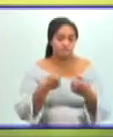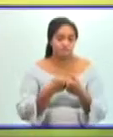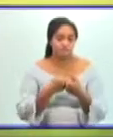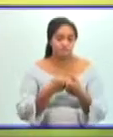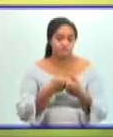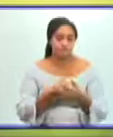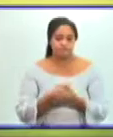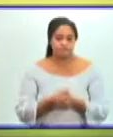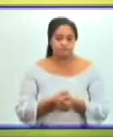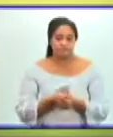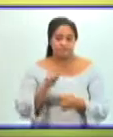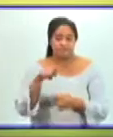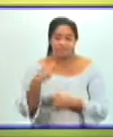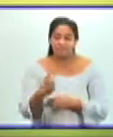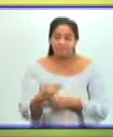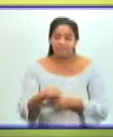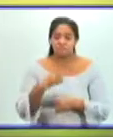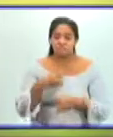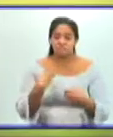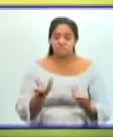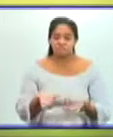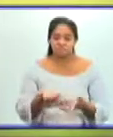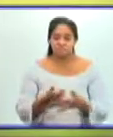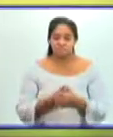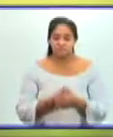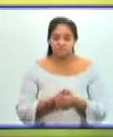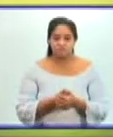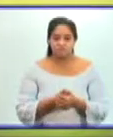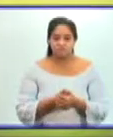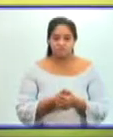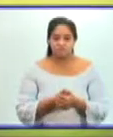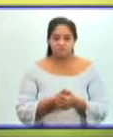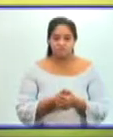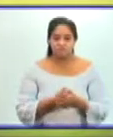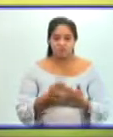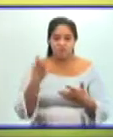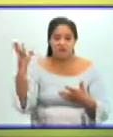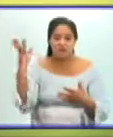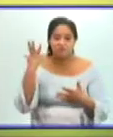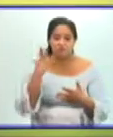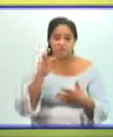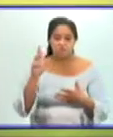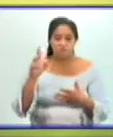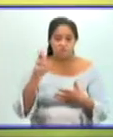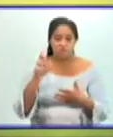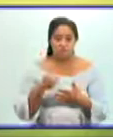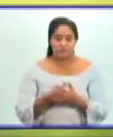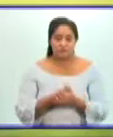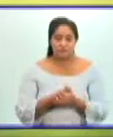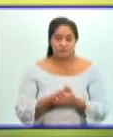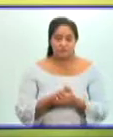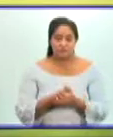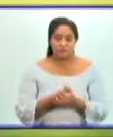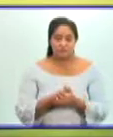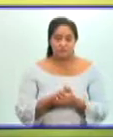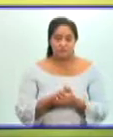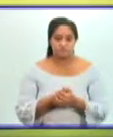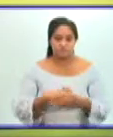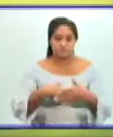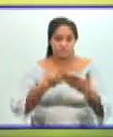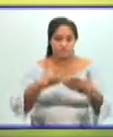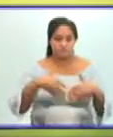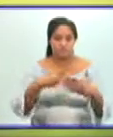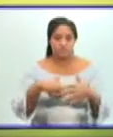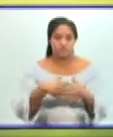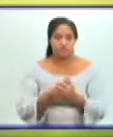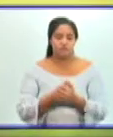este ejercicio tiene que ver con la sombra que proyecta la señal que está en una avenida con respecto a la sombra